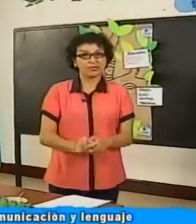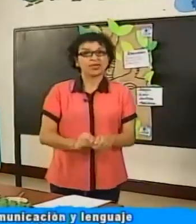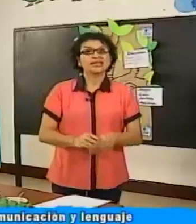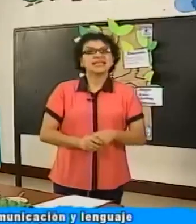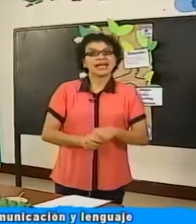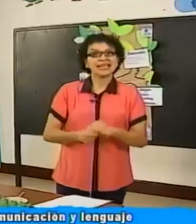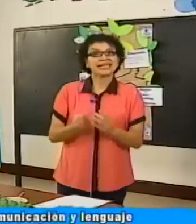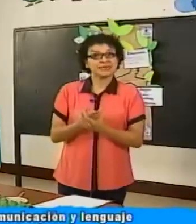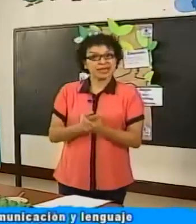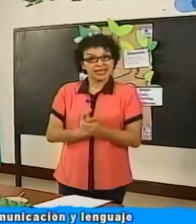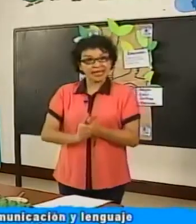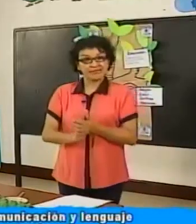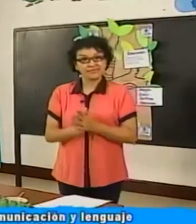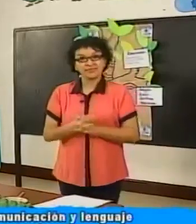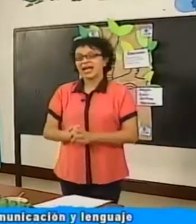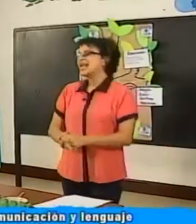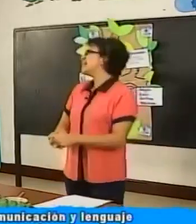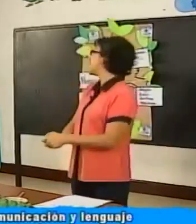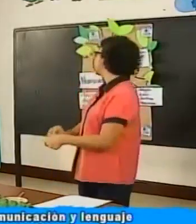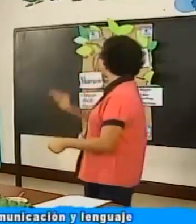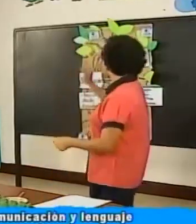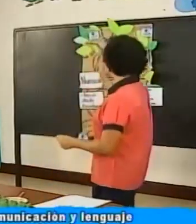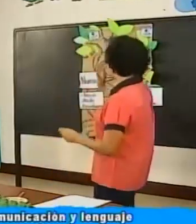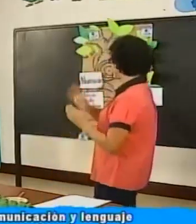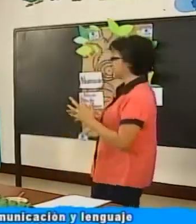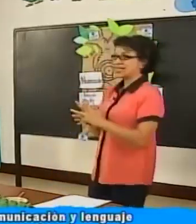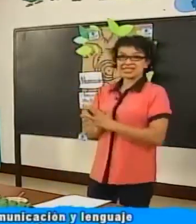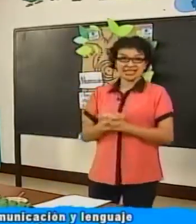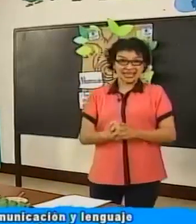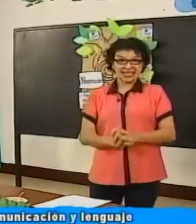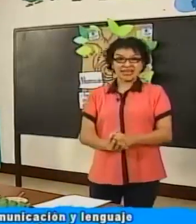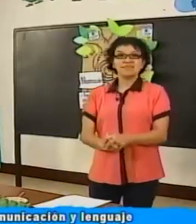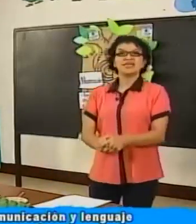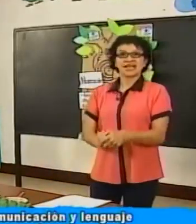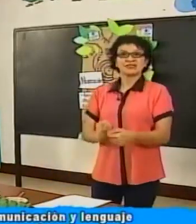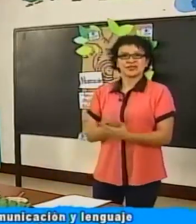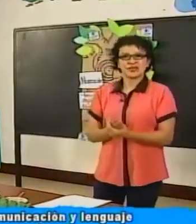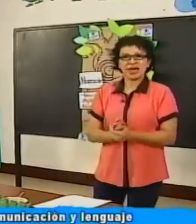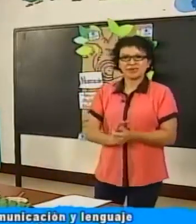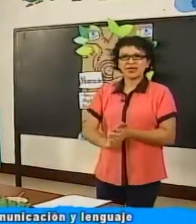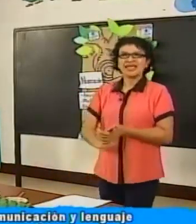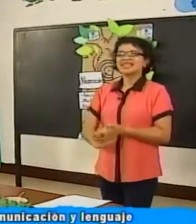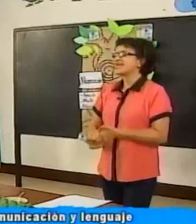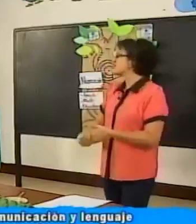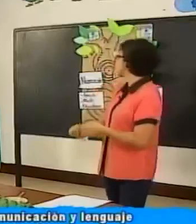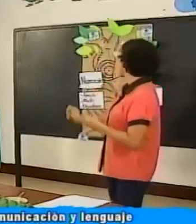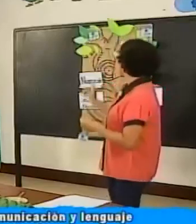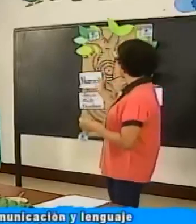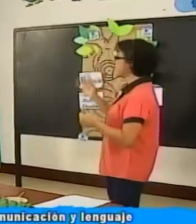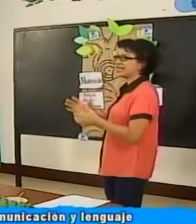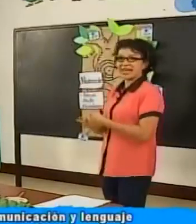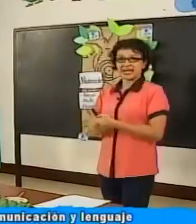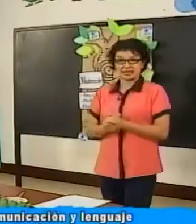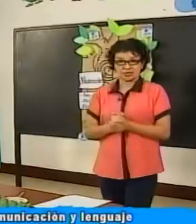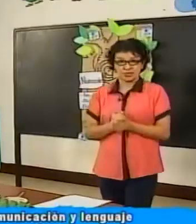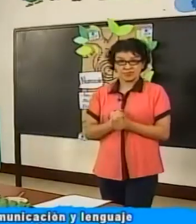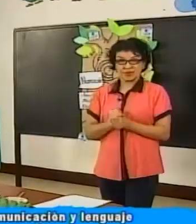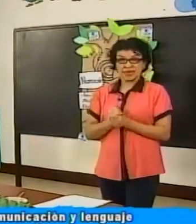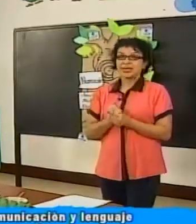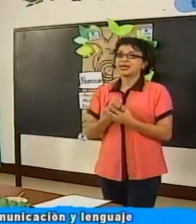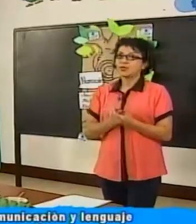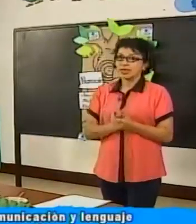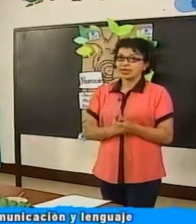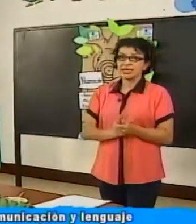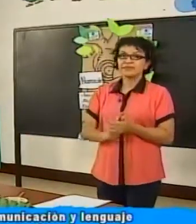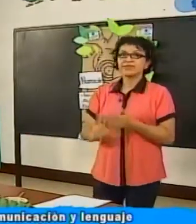trabajado ya el tema de la narración. Sí, mira, en nuestro árbol tenemos el tema de la narración.